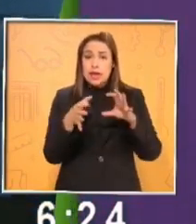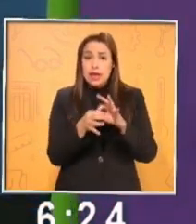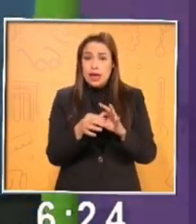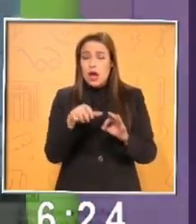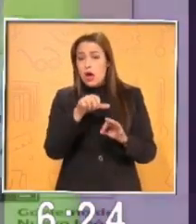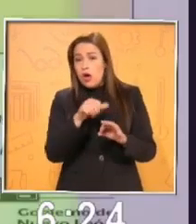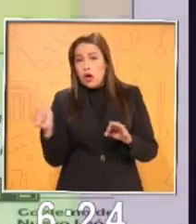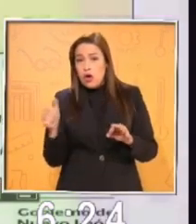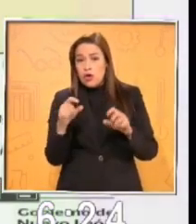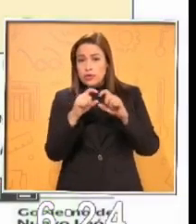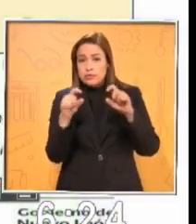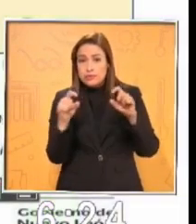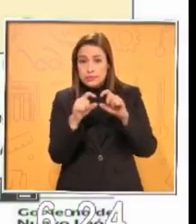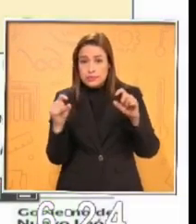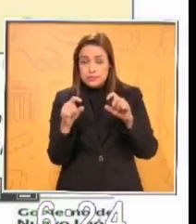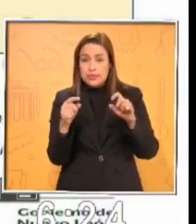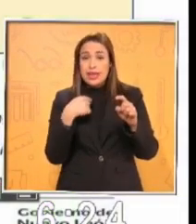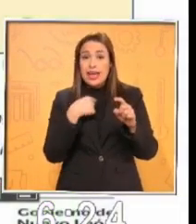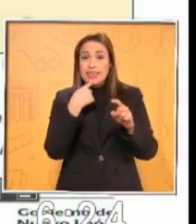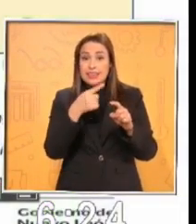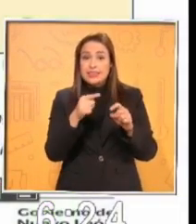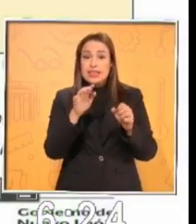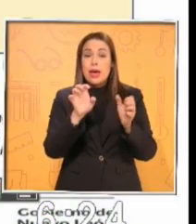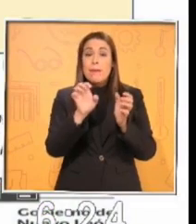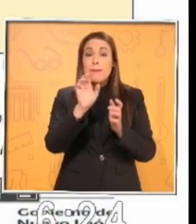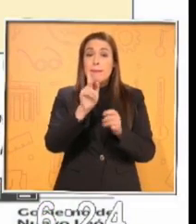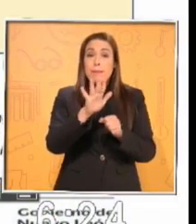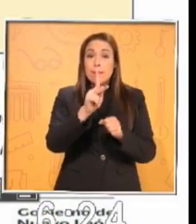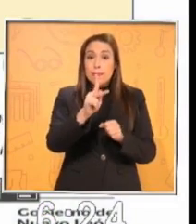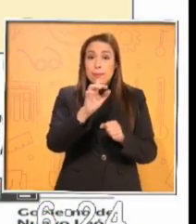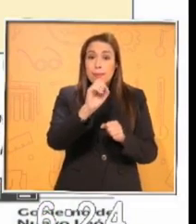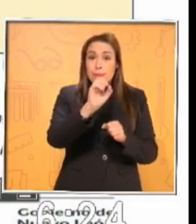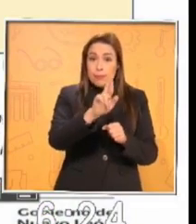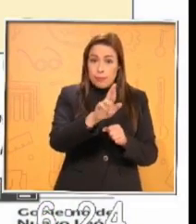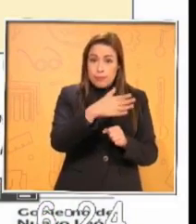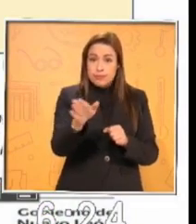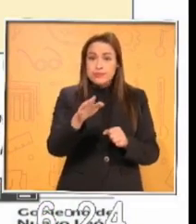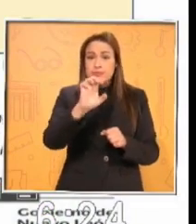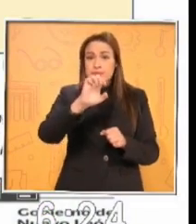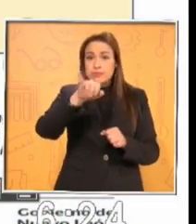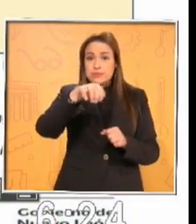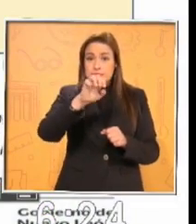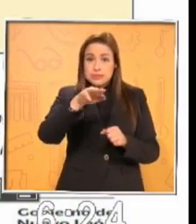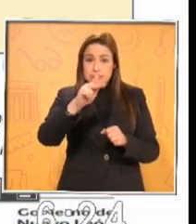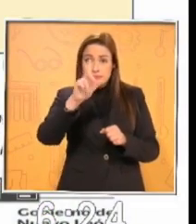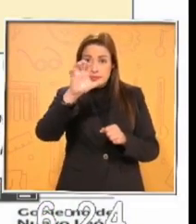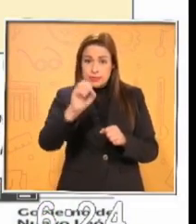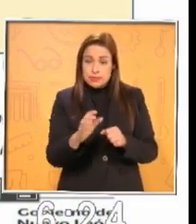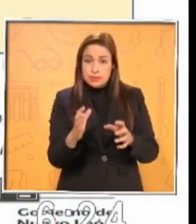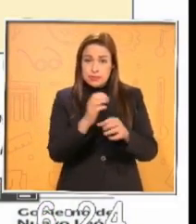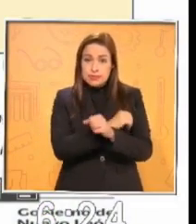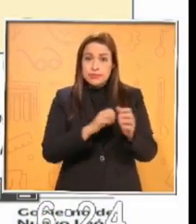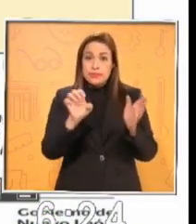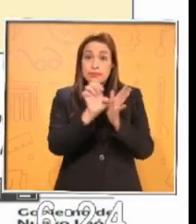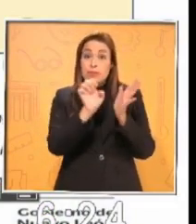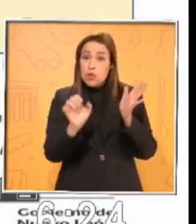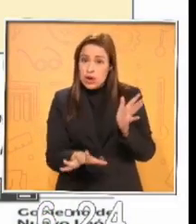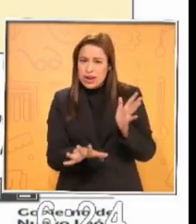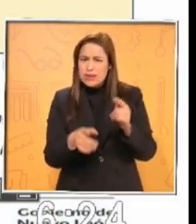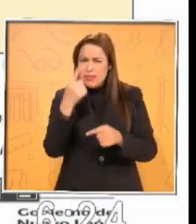conector, que es, por ejemplo, ¿para qué me sirve, por ejemplo? Pues ese está bien fácil, para agregar